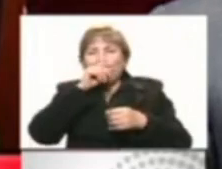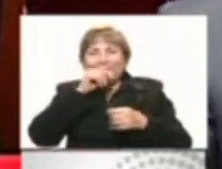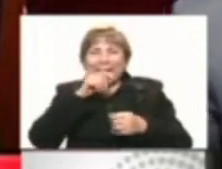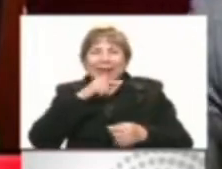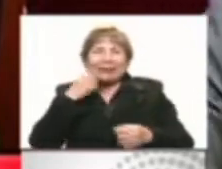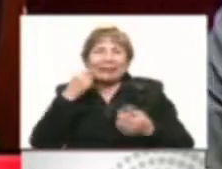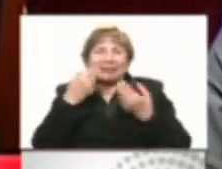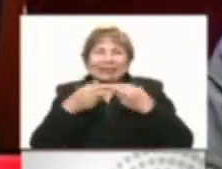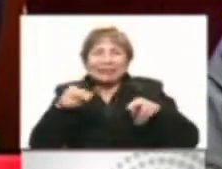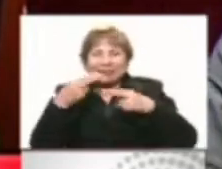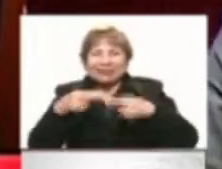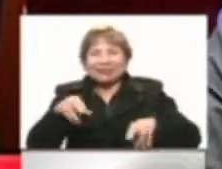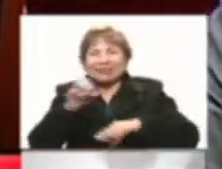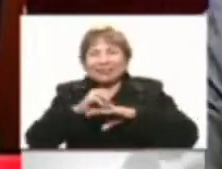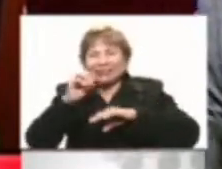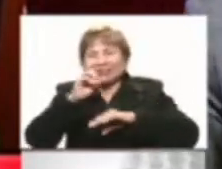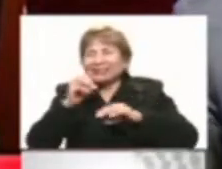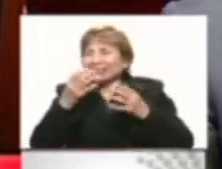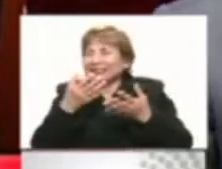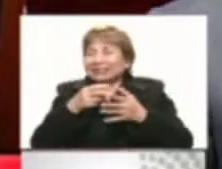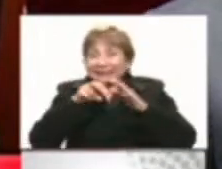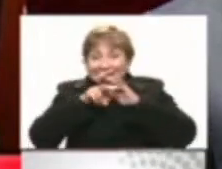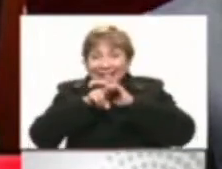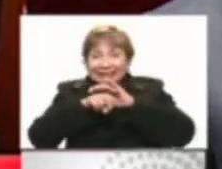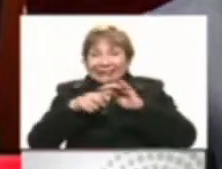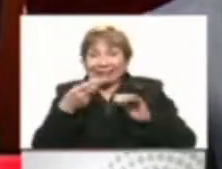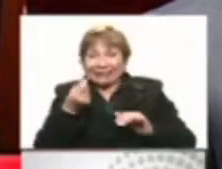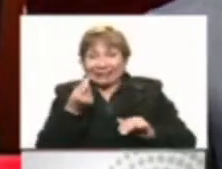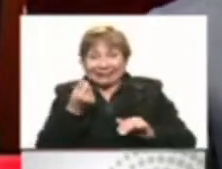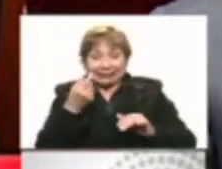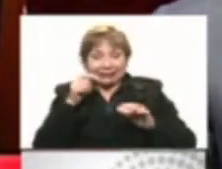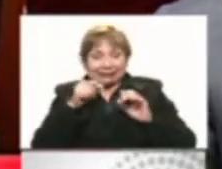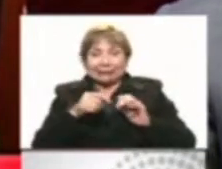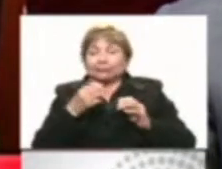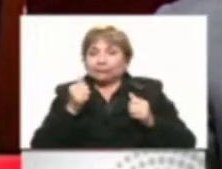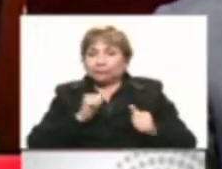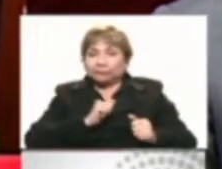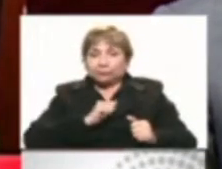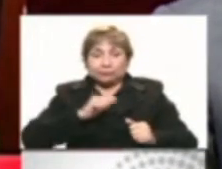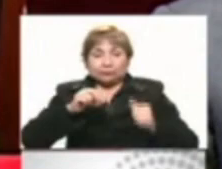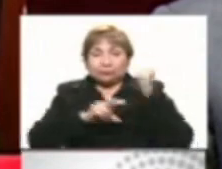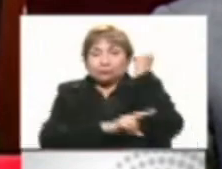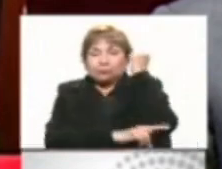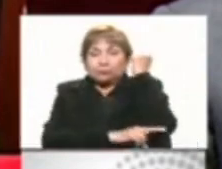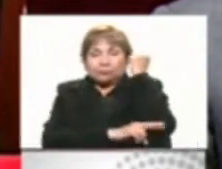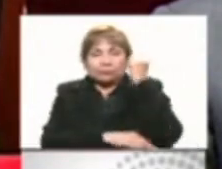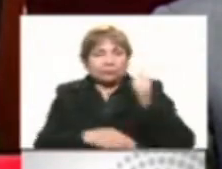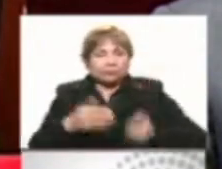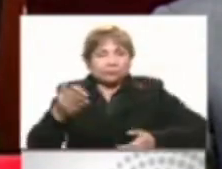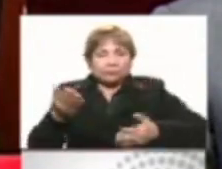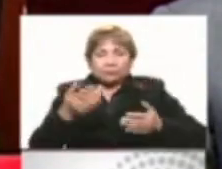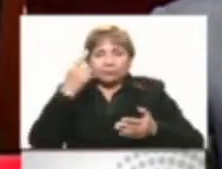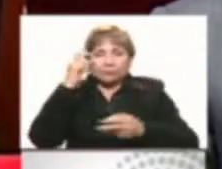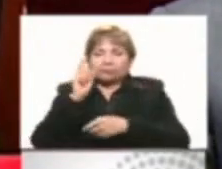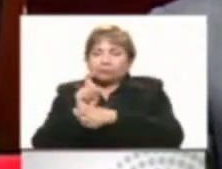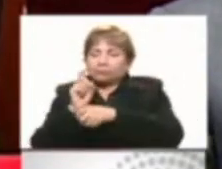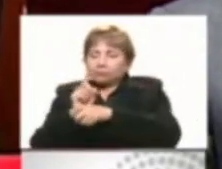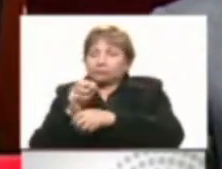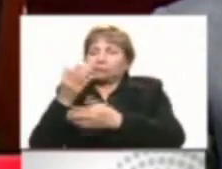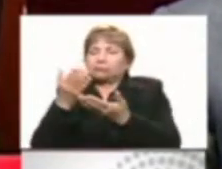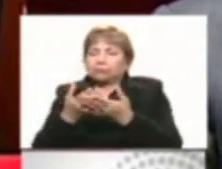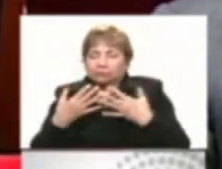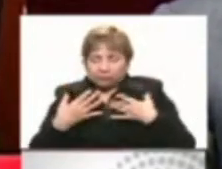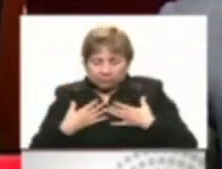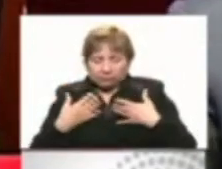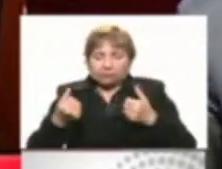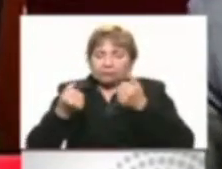oro, pero sí queremos que esa renta minera, que son recursos de propiedad de la nación, nos sirvan para la educación, para la